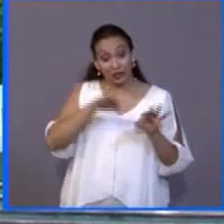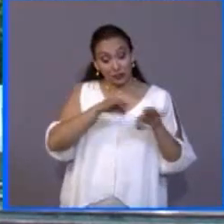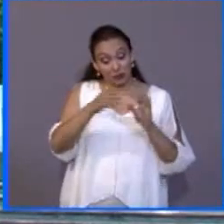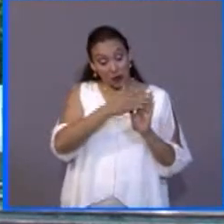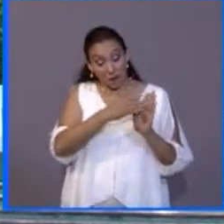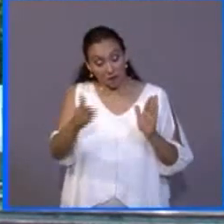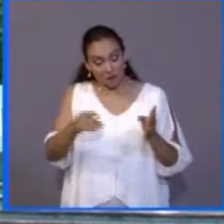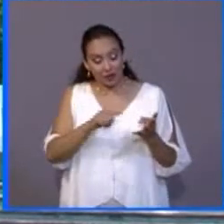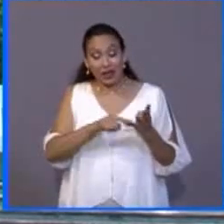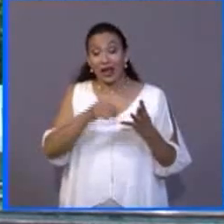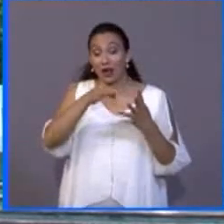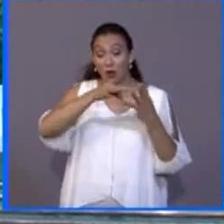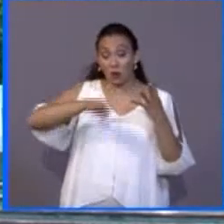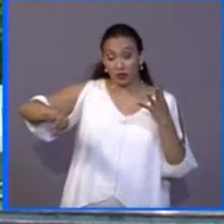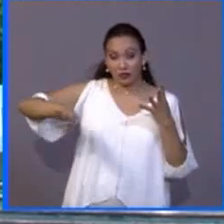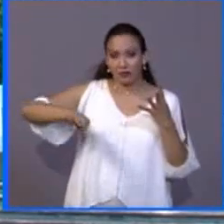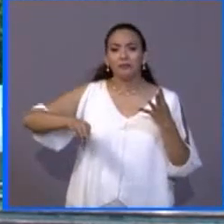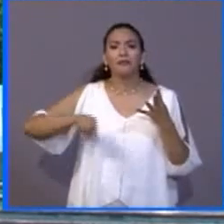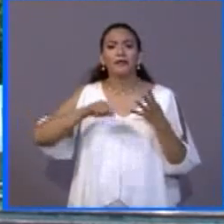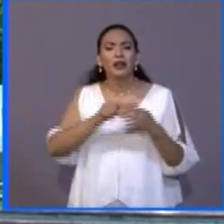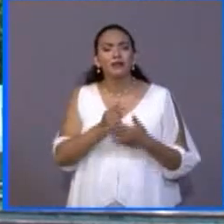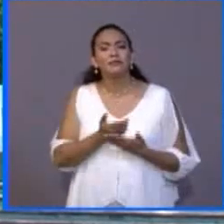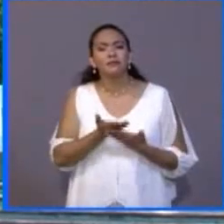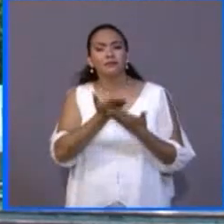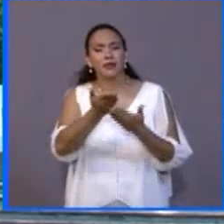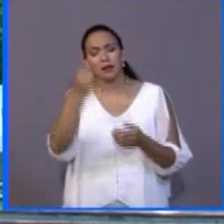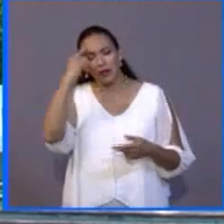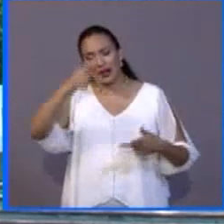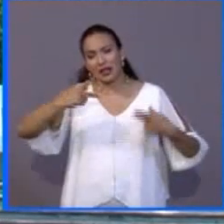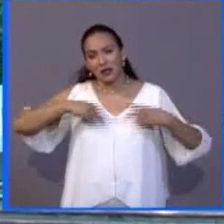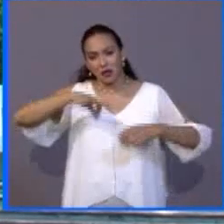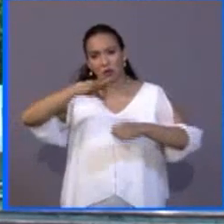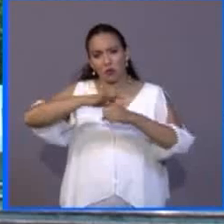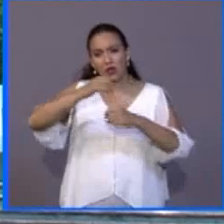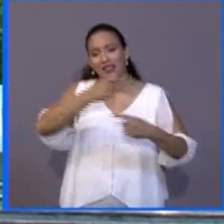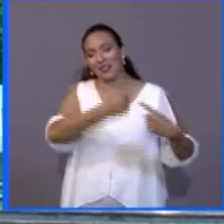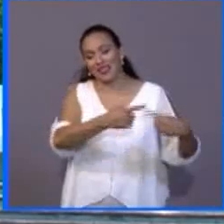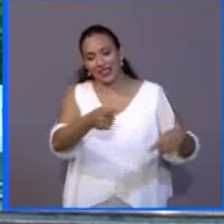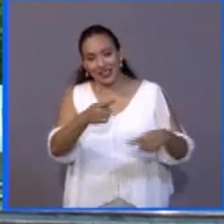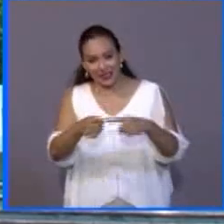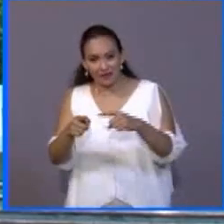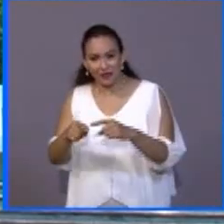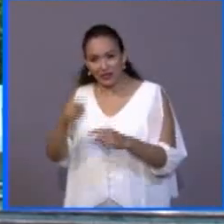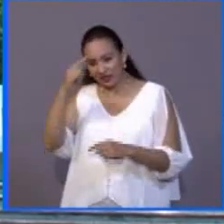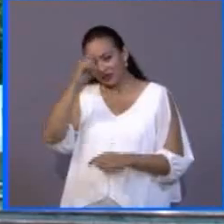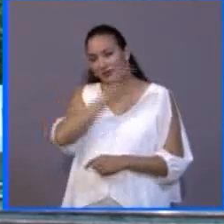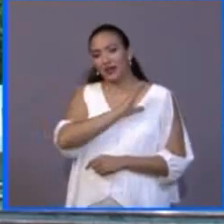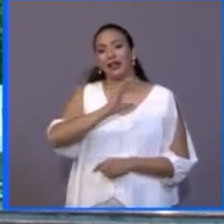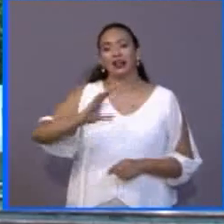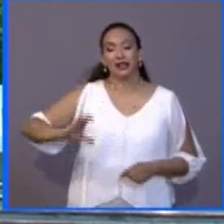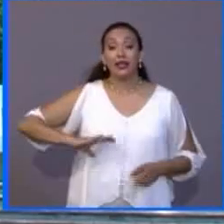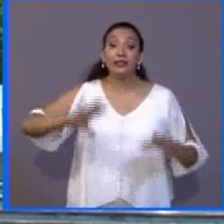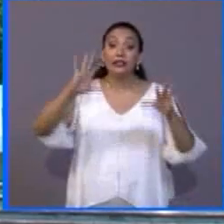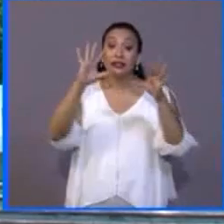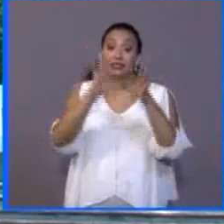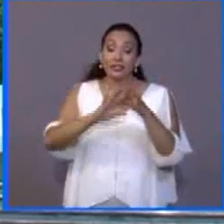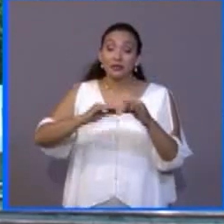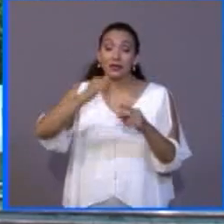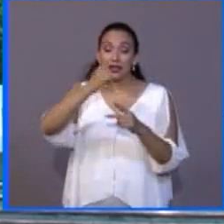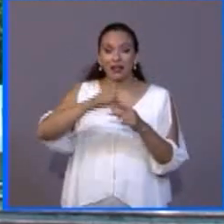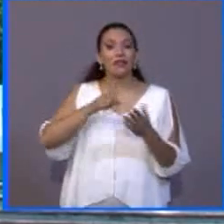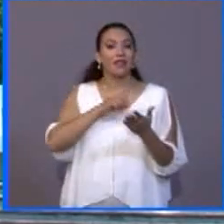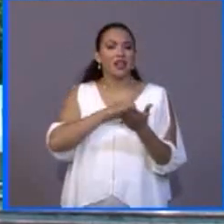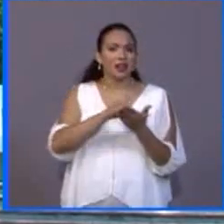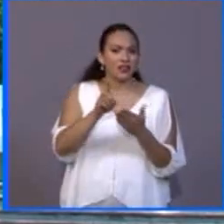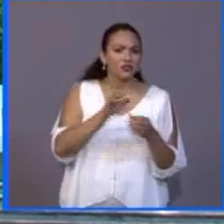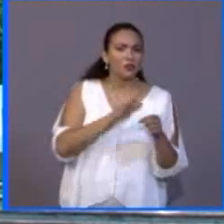Y la última línea se enfocará en invitar a votar por los diferentes tipos de cargos de las candidaturas y explicará qué derechos